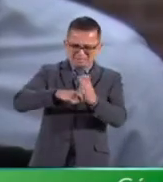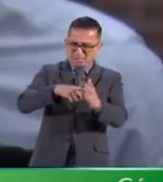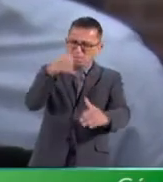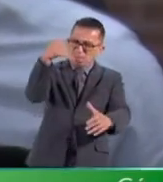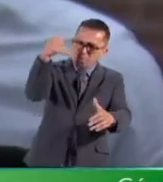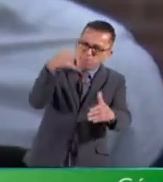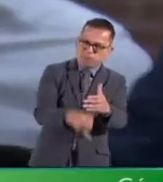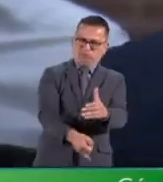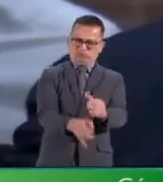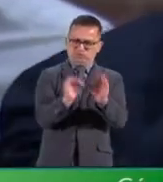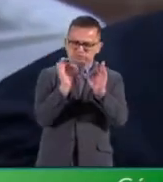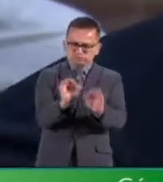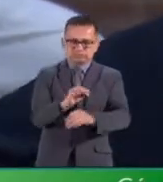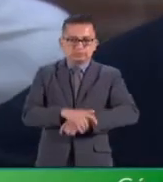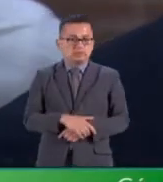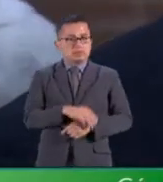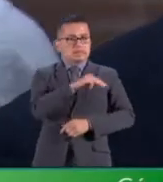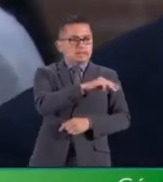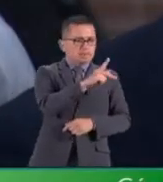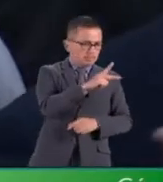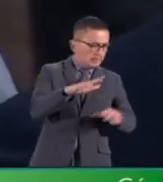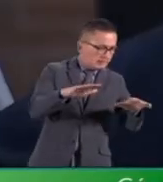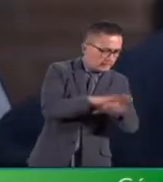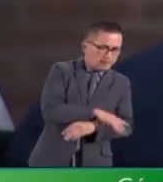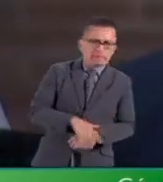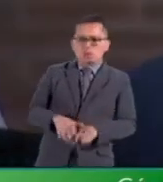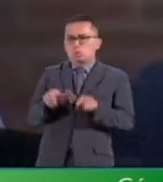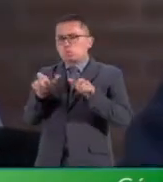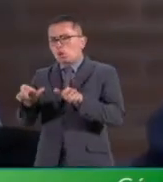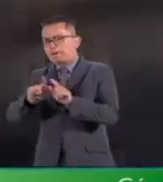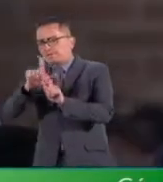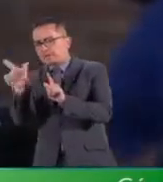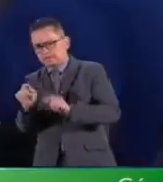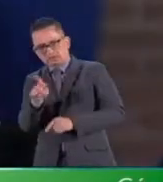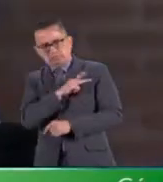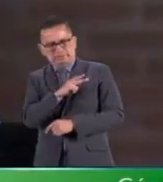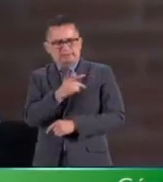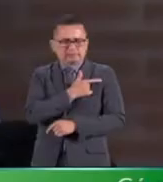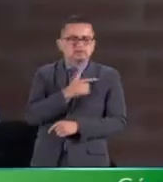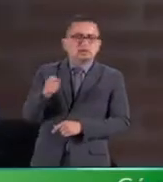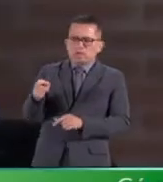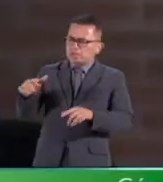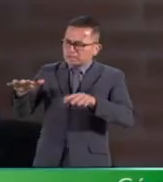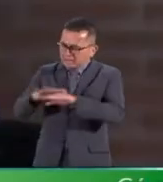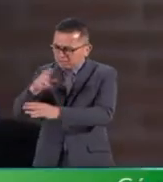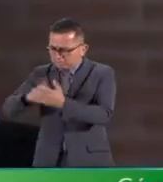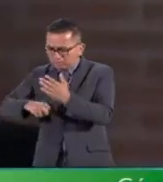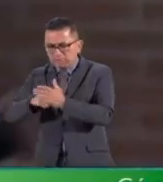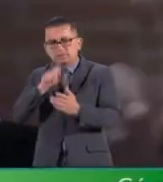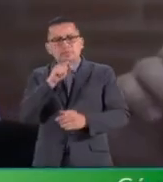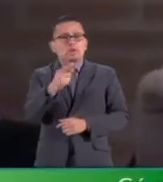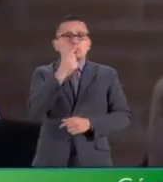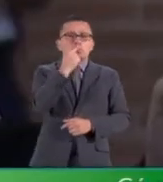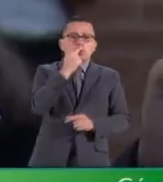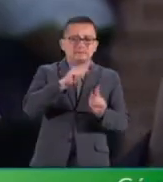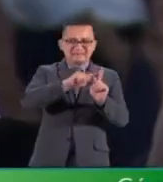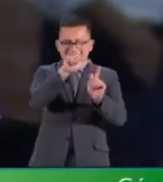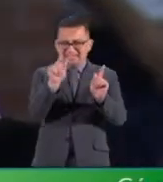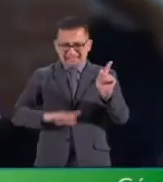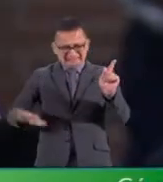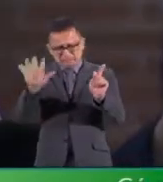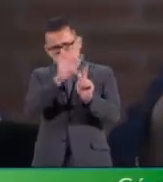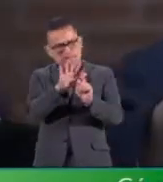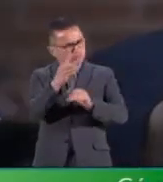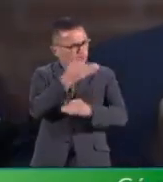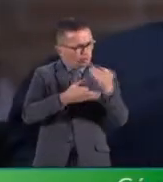a los ministerios públicos, a la Guardia Nacional y a las miles de policías locales de todo el país, así como